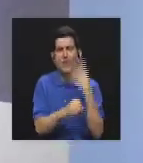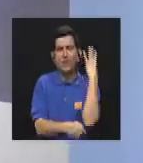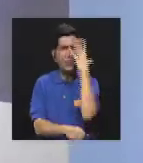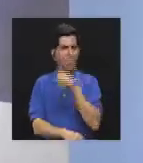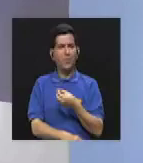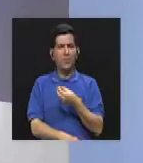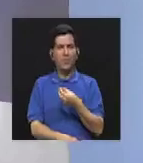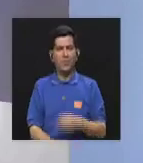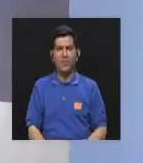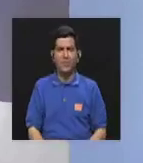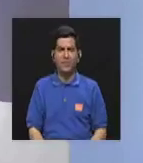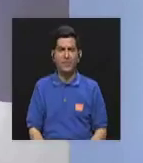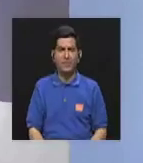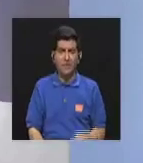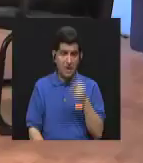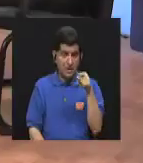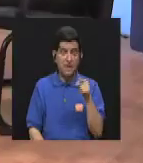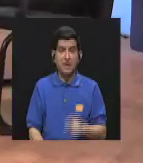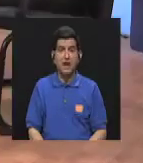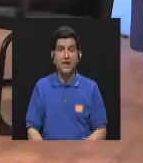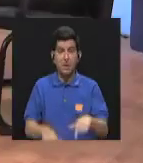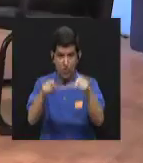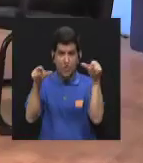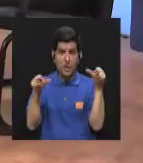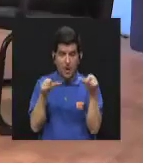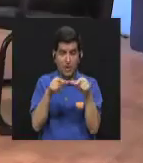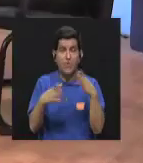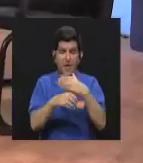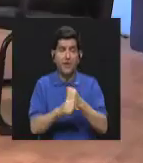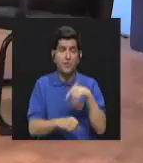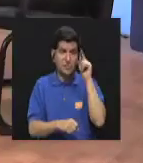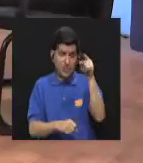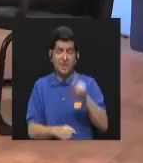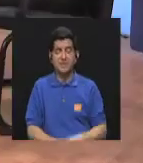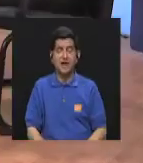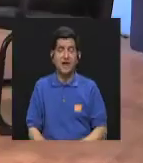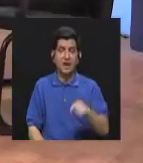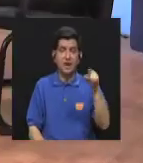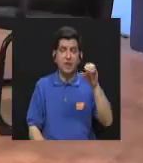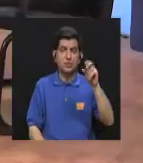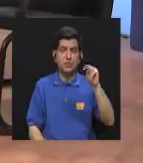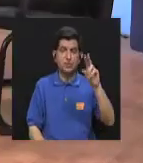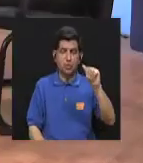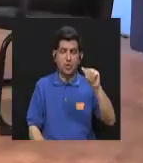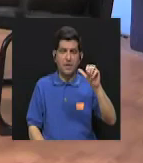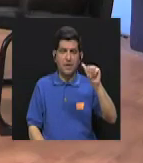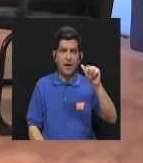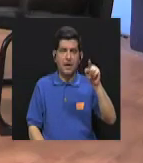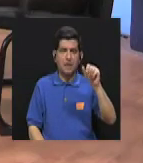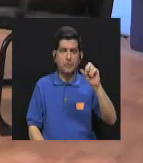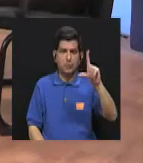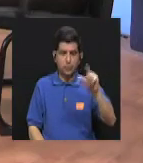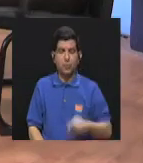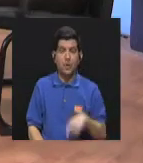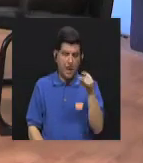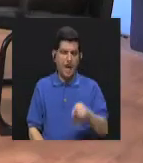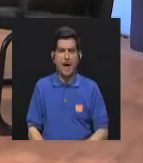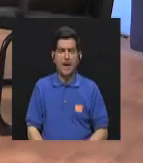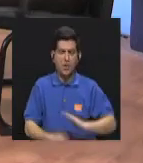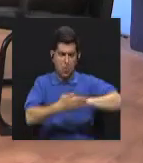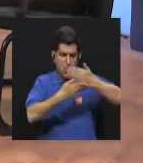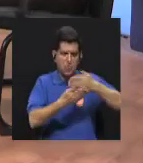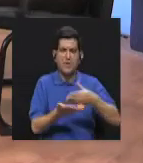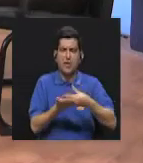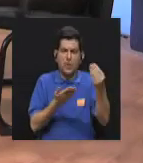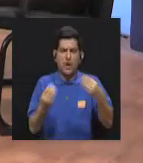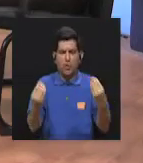editó también en Zona Sur. Allá en la zona. En la zona, se fue con su equipo, una computadora, compró parlantes porque dice